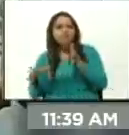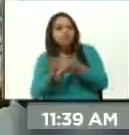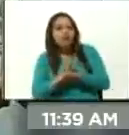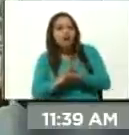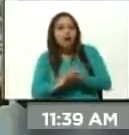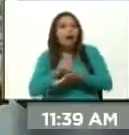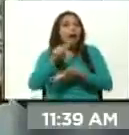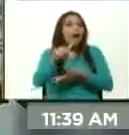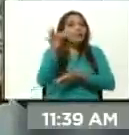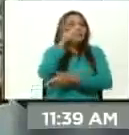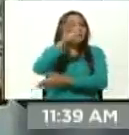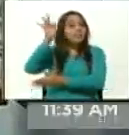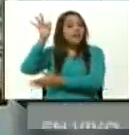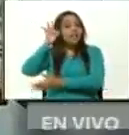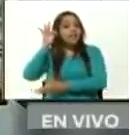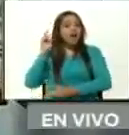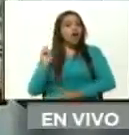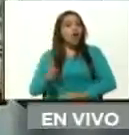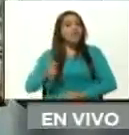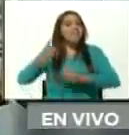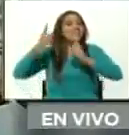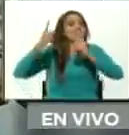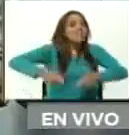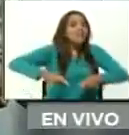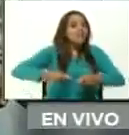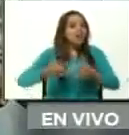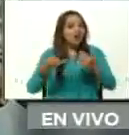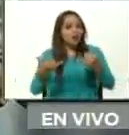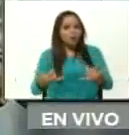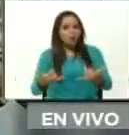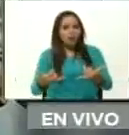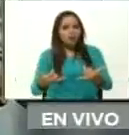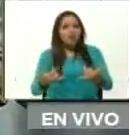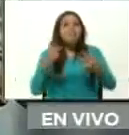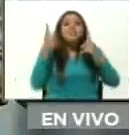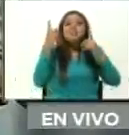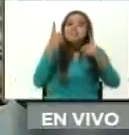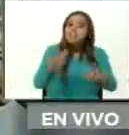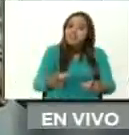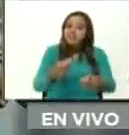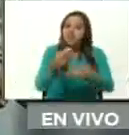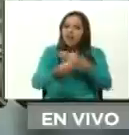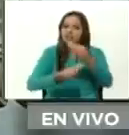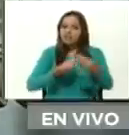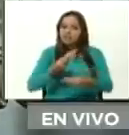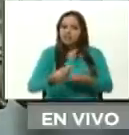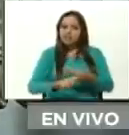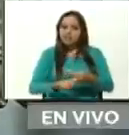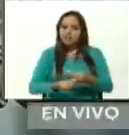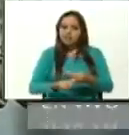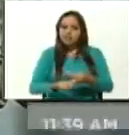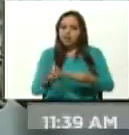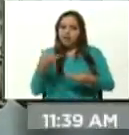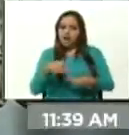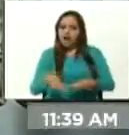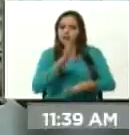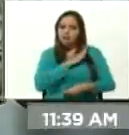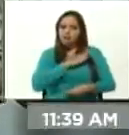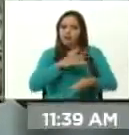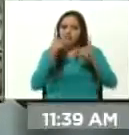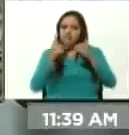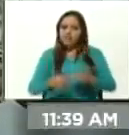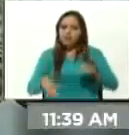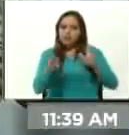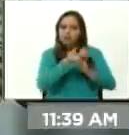la Fiscalía de la Corte deberá, es su obligación, además que tiene un propio mandato de una